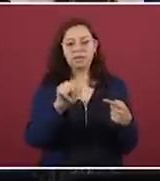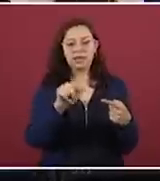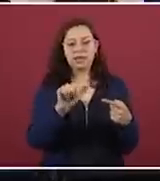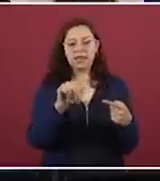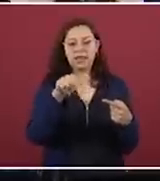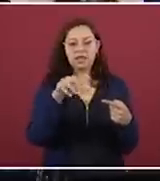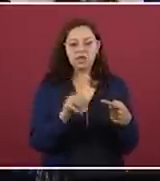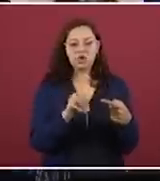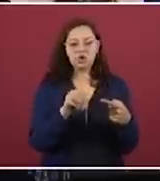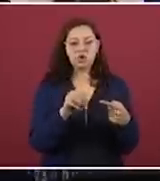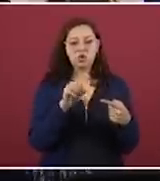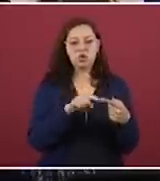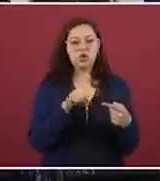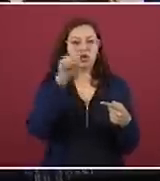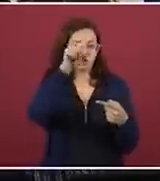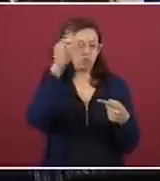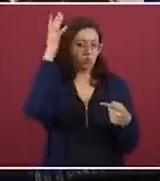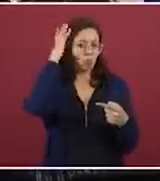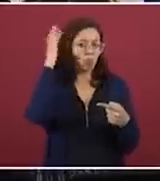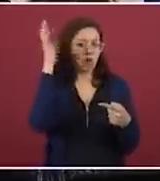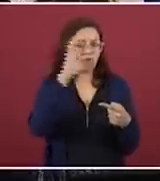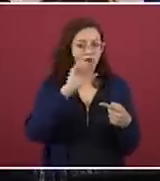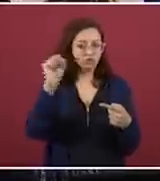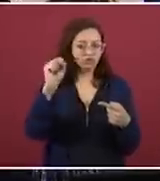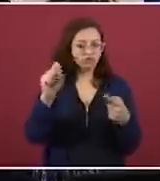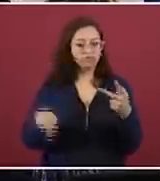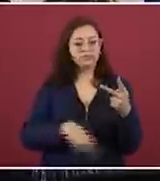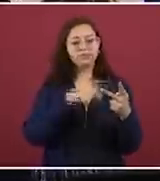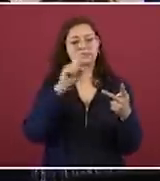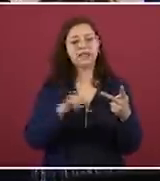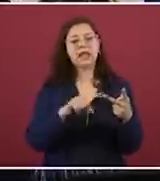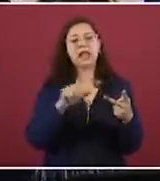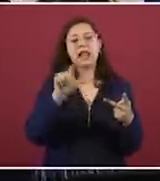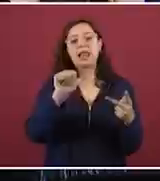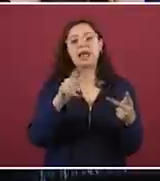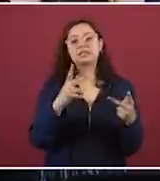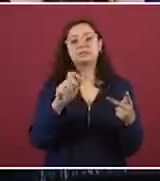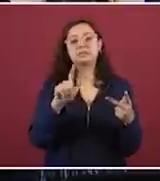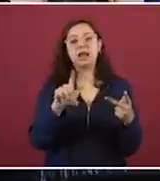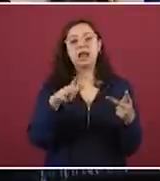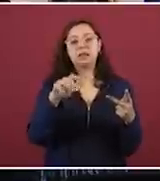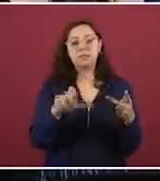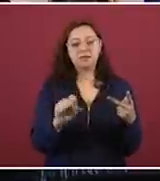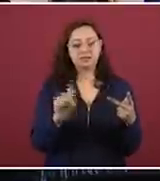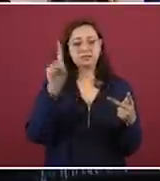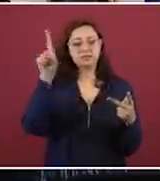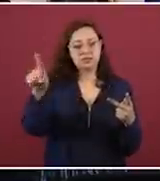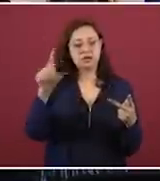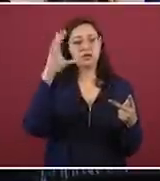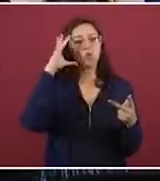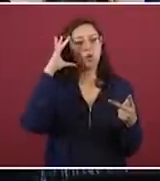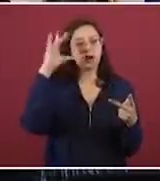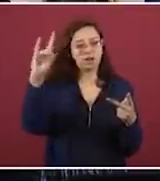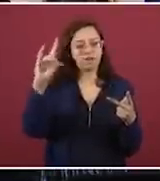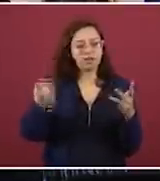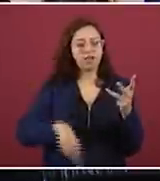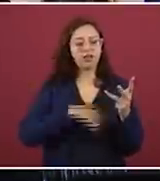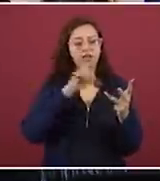3000 en Cuautla, Morelos, la gasolinera Las Palmas de Cuernavaca, en Cuernavaca, Morelos, la